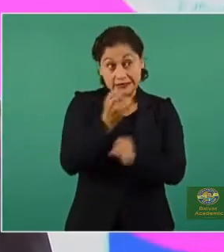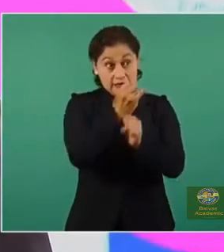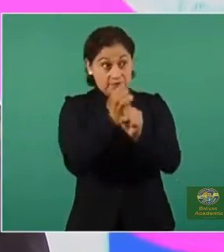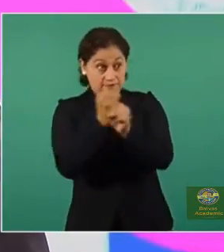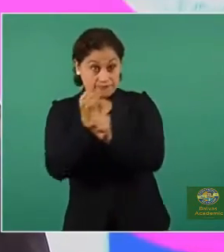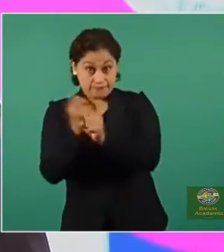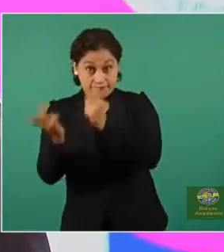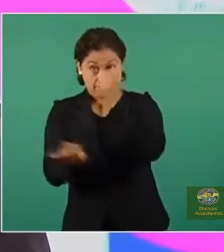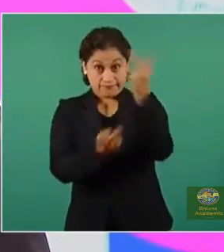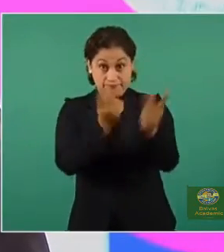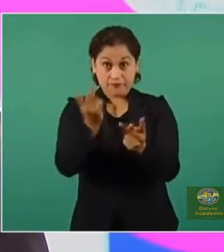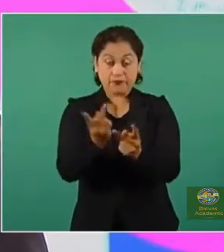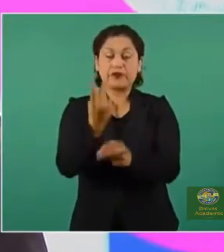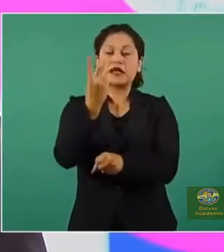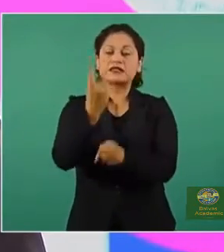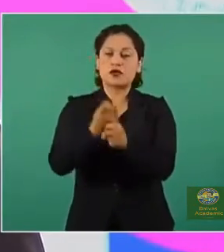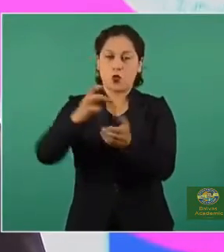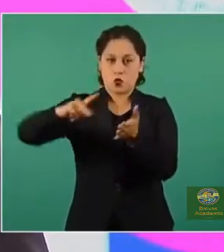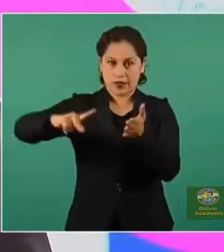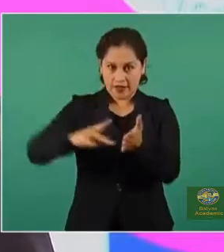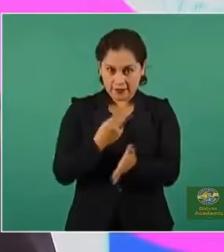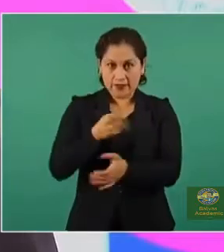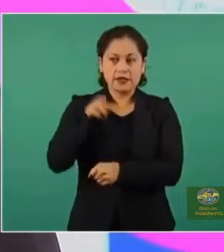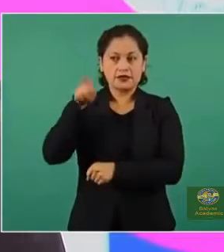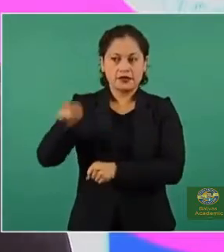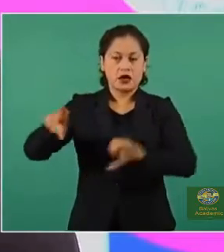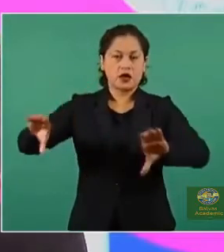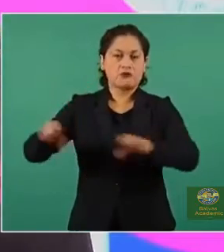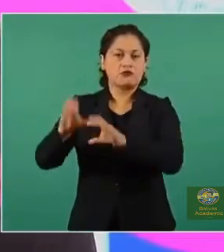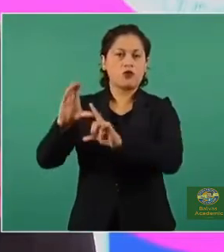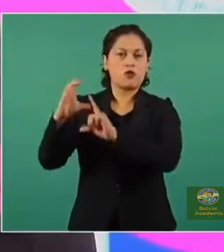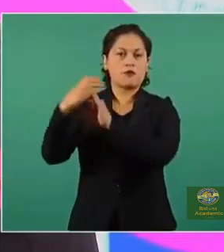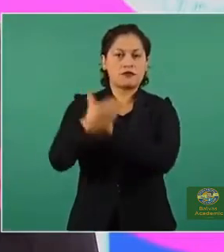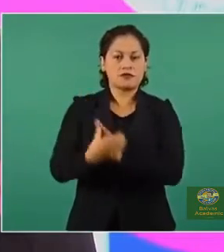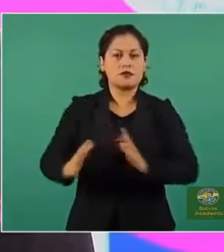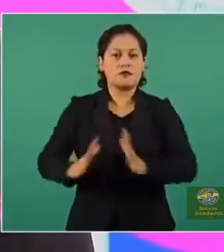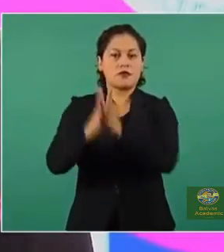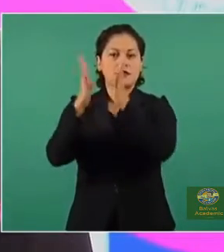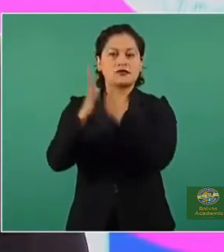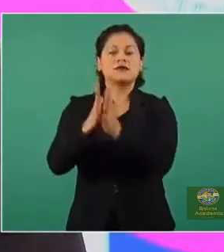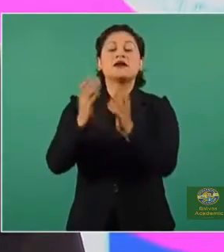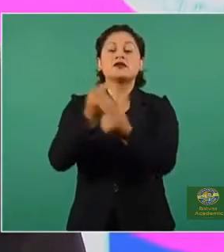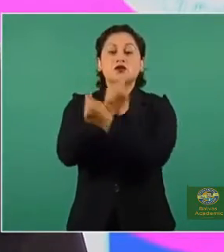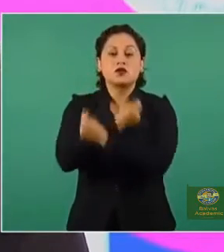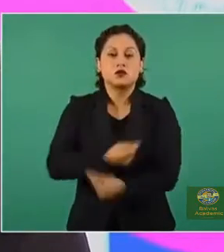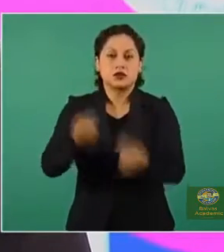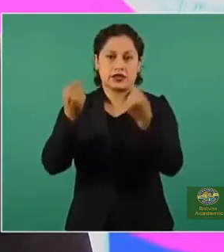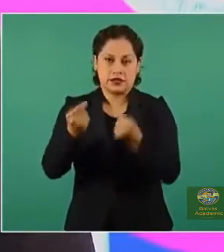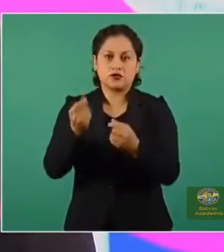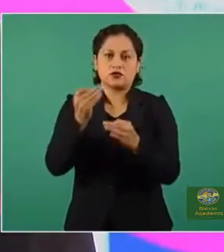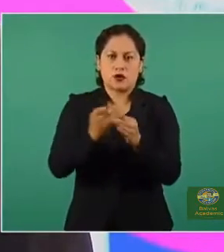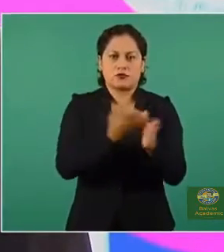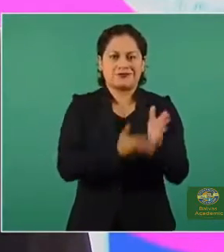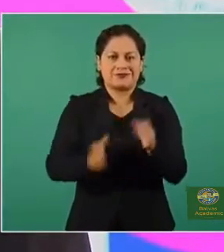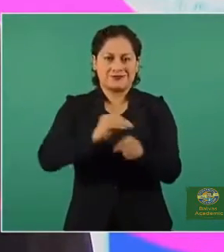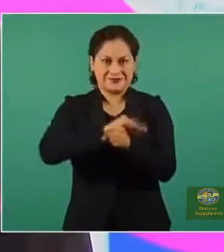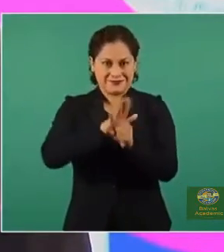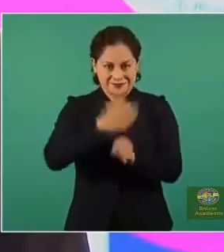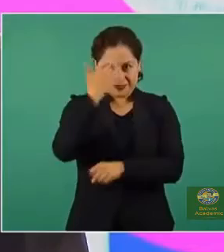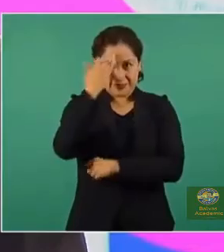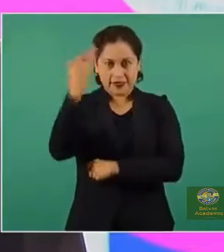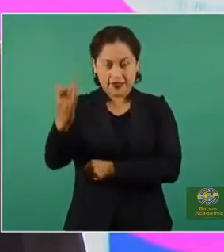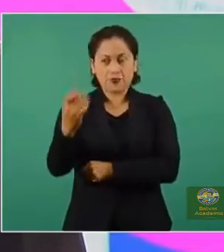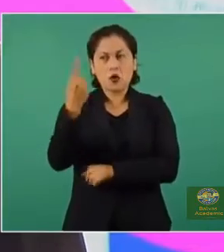la Comisión de Participación Infantil durante la pandemia. El año pasado, en el